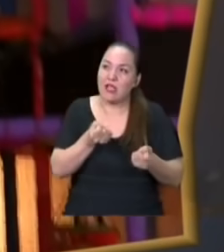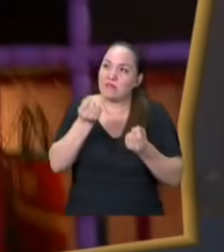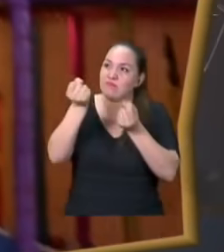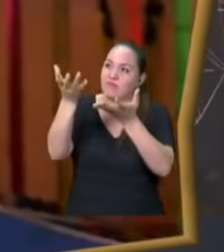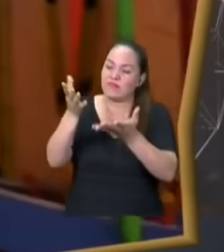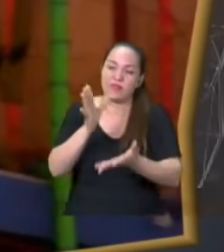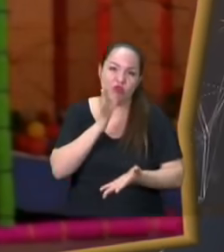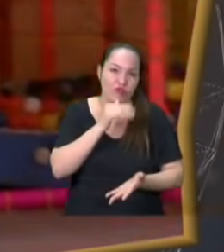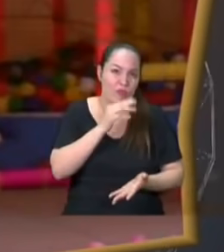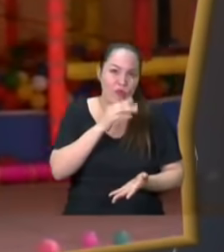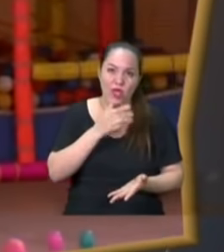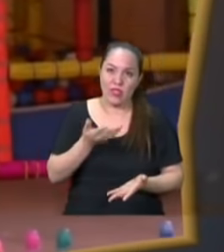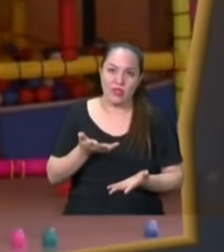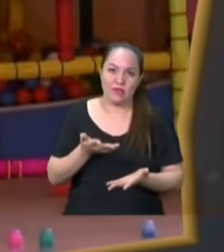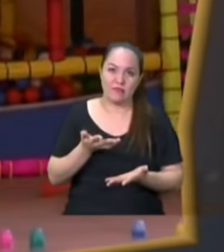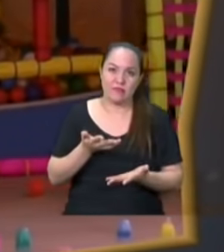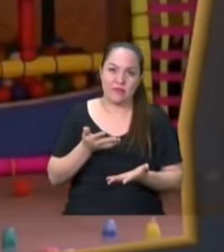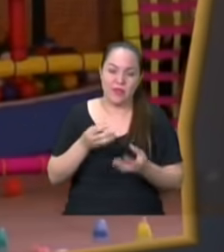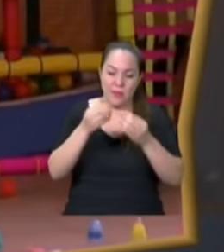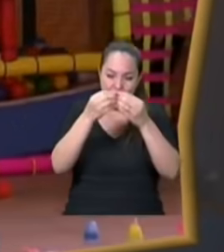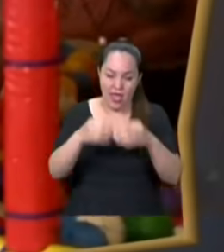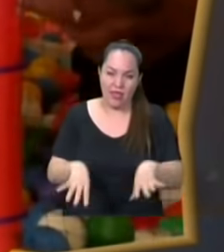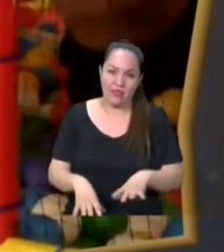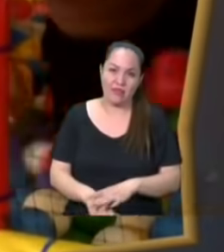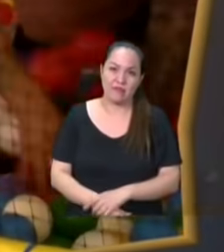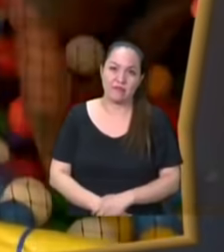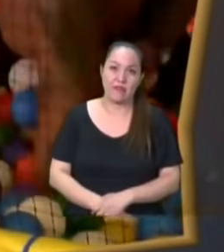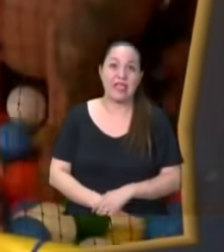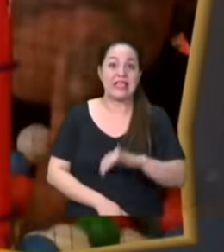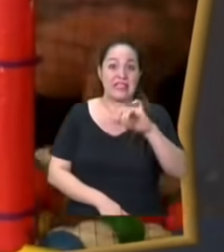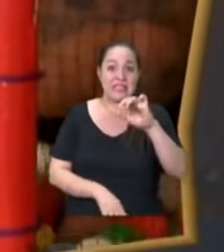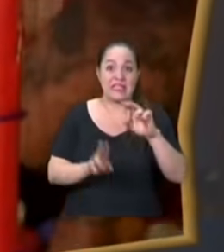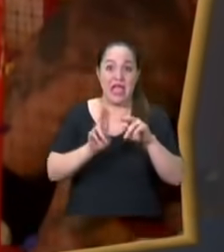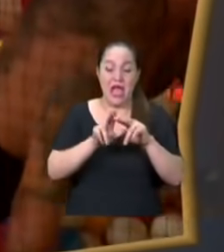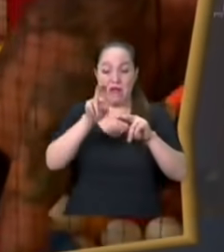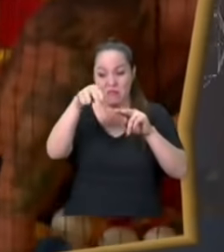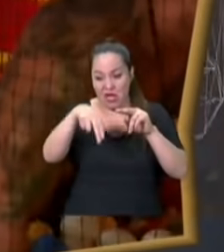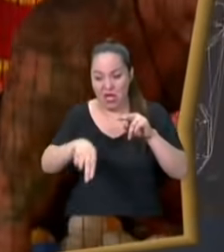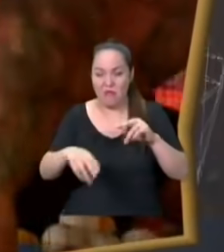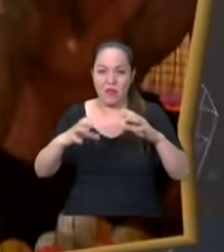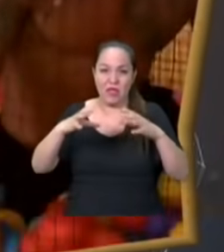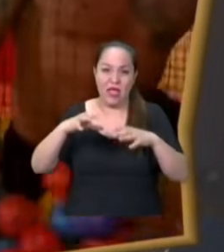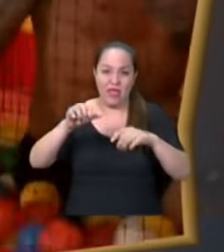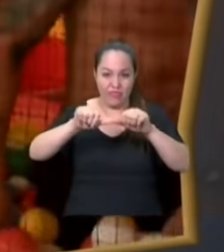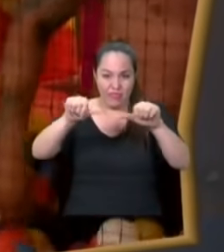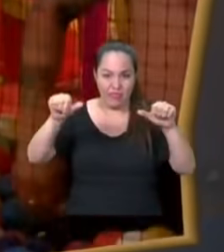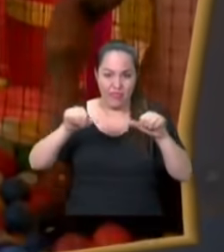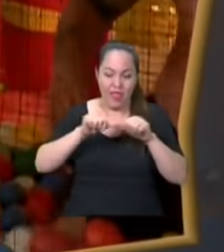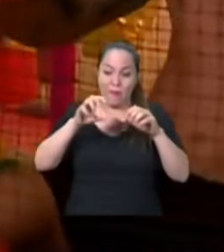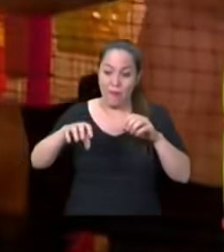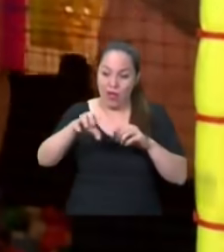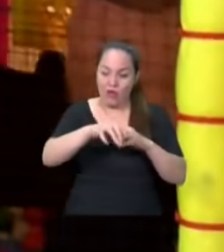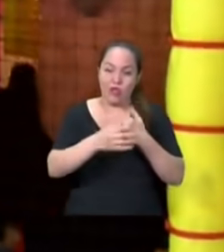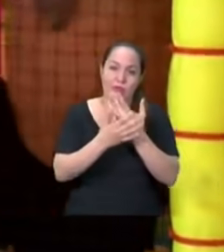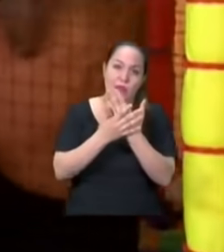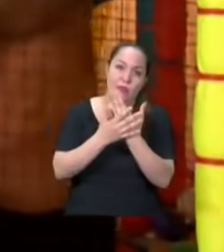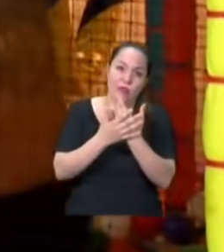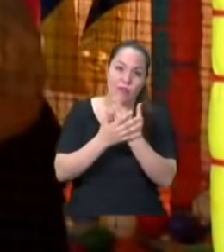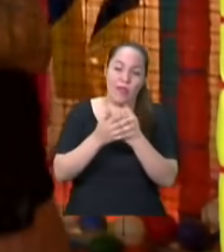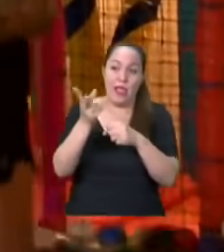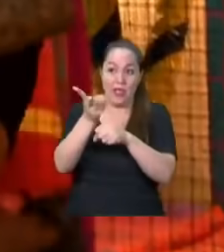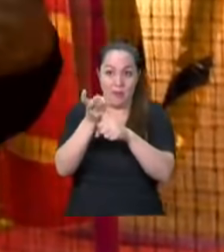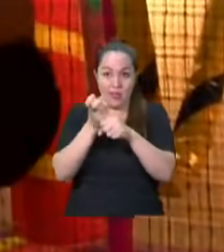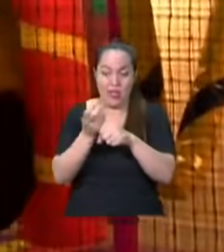perder ahí la pulmonía. Sería complicado. Pero bueno, ya cayó la alberca de pelotas. Ya nada más invitarlo a que venga con nosotros acá a su